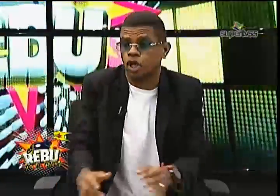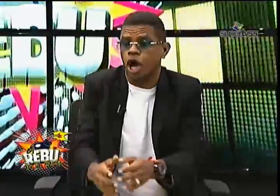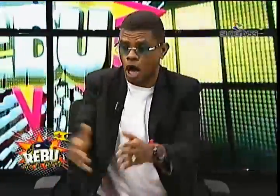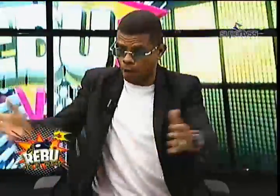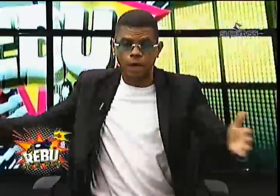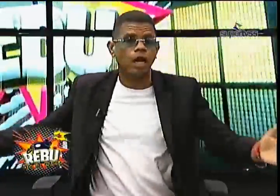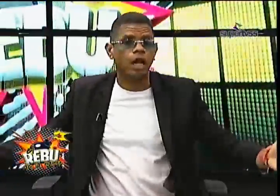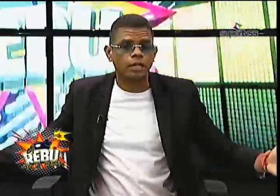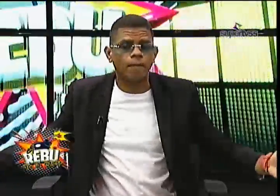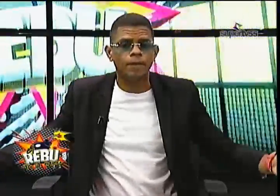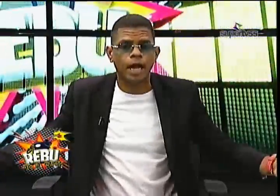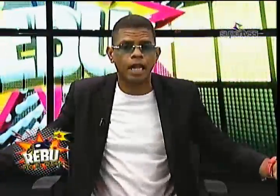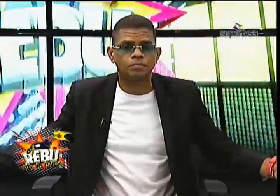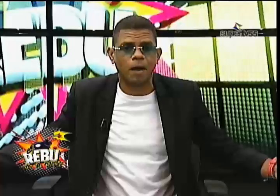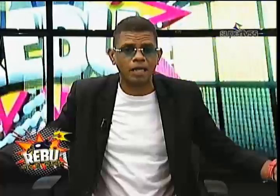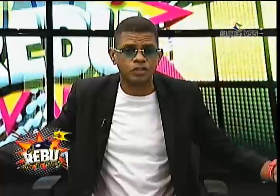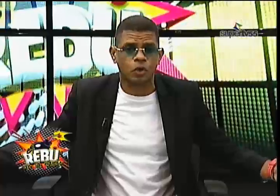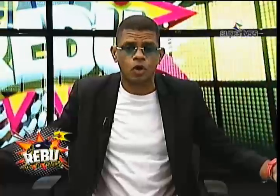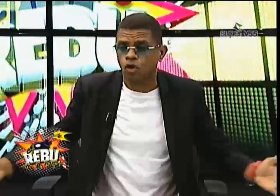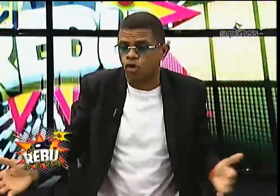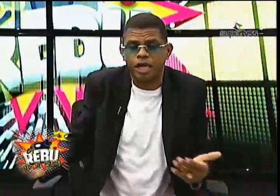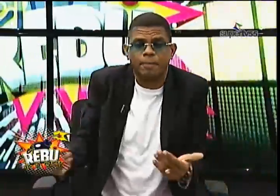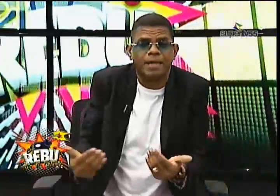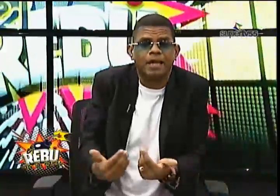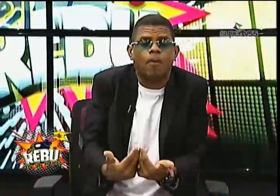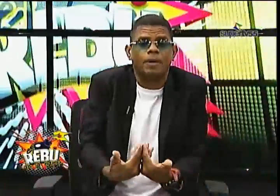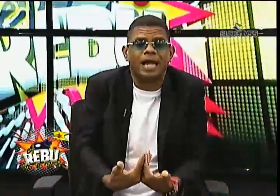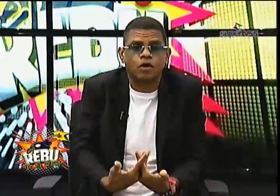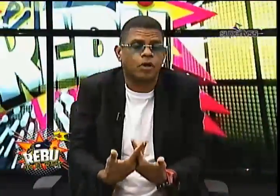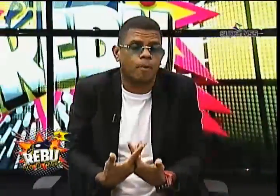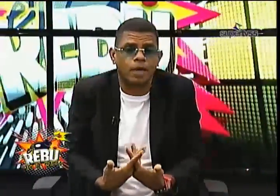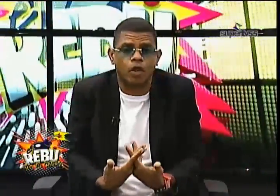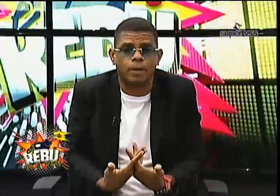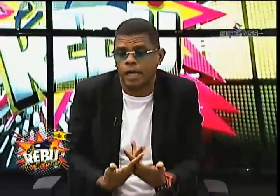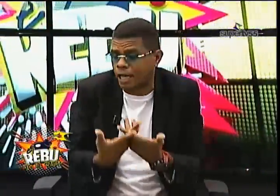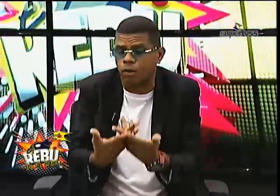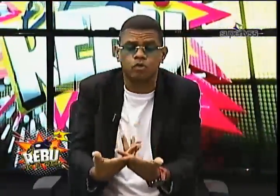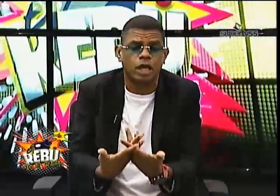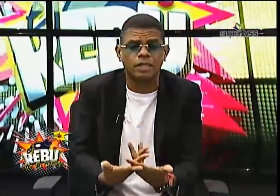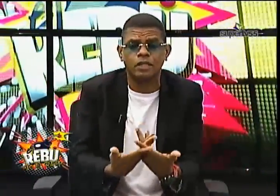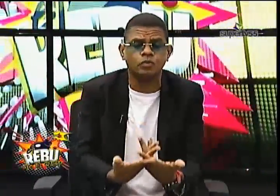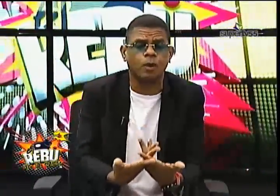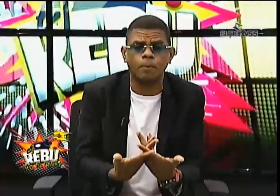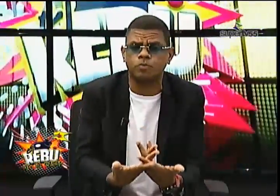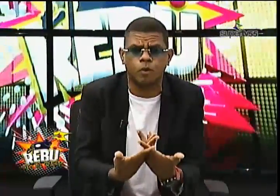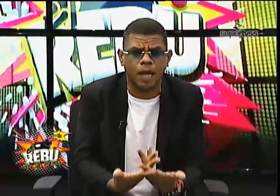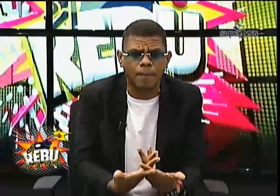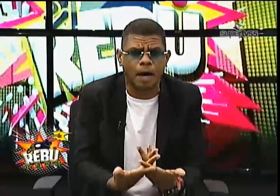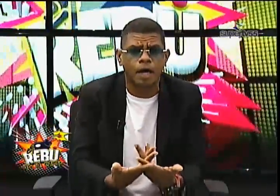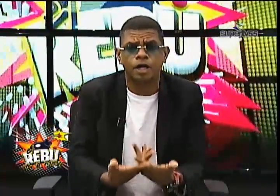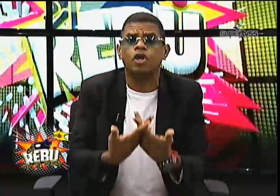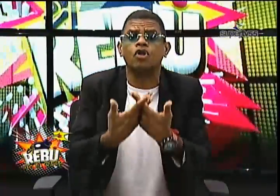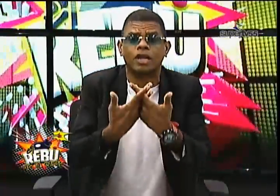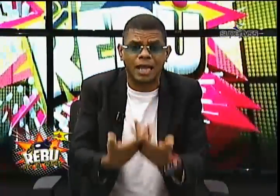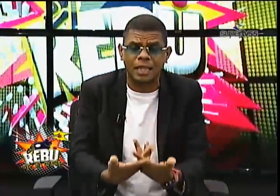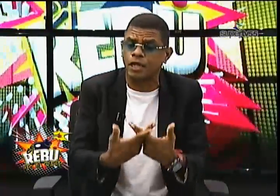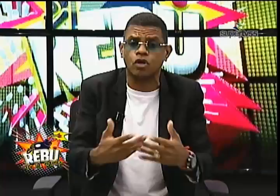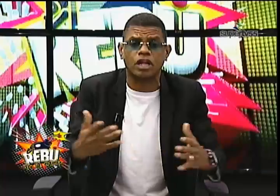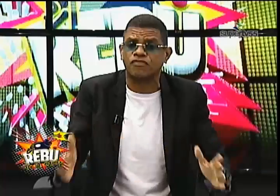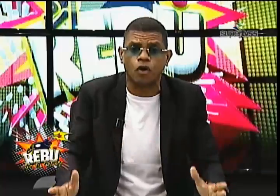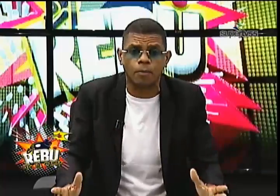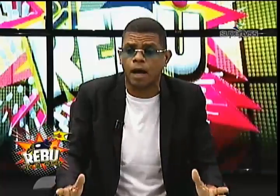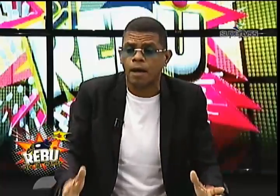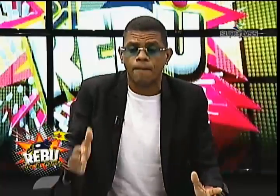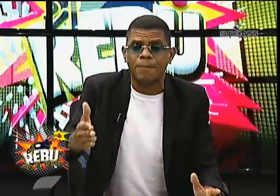Entonces, ábranle también el espacio. No quieran venir a opinar con República Dominicana cuando ustedes tienen sus propios problemas y lo tratan de